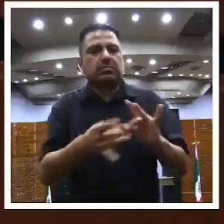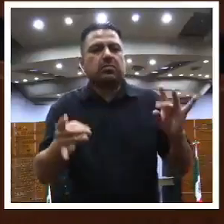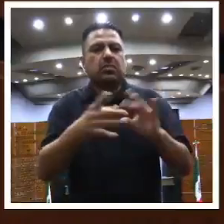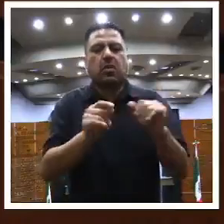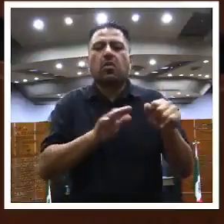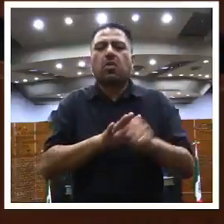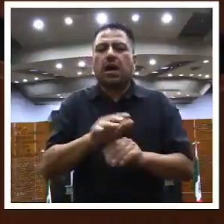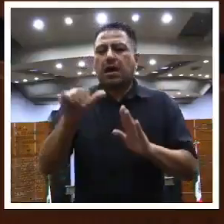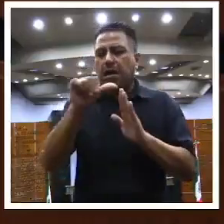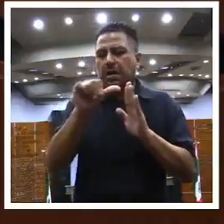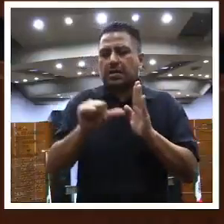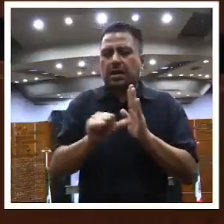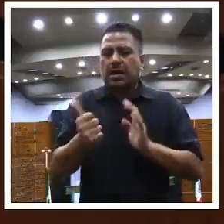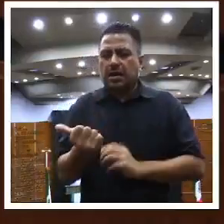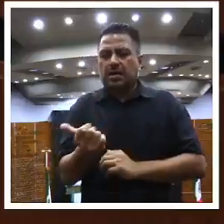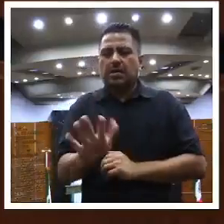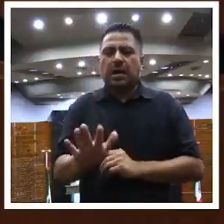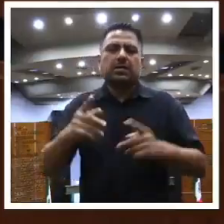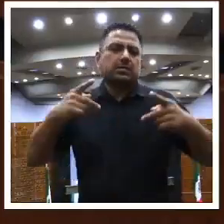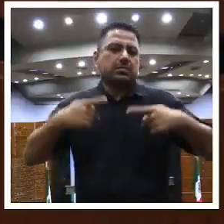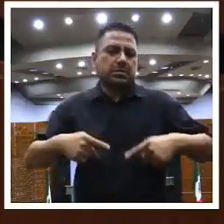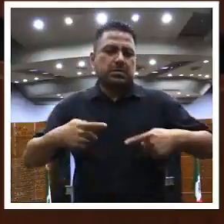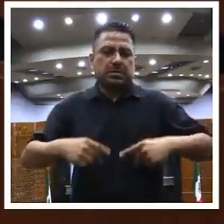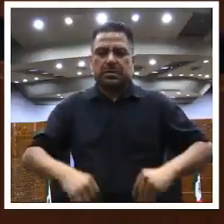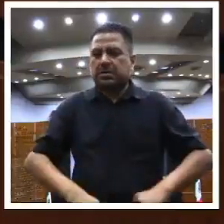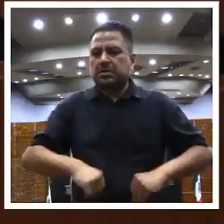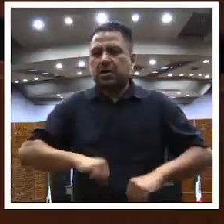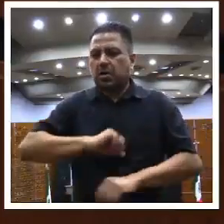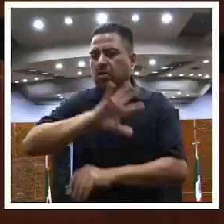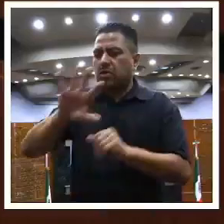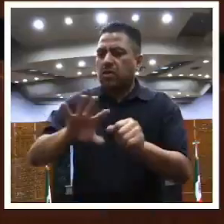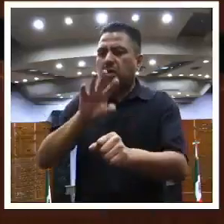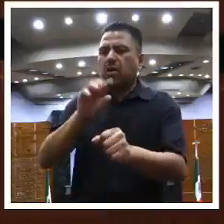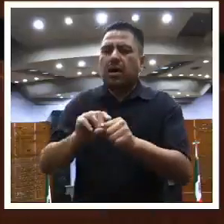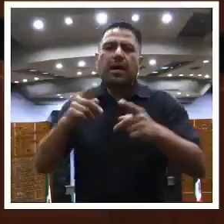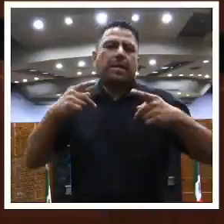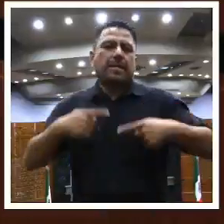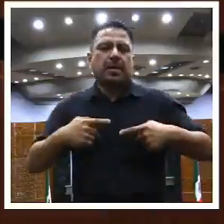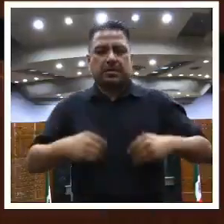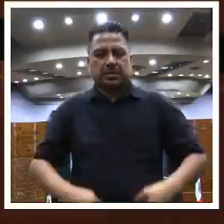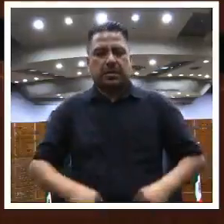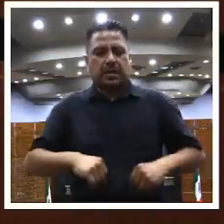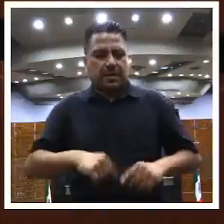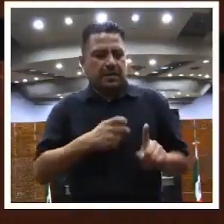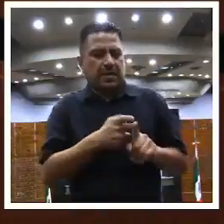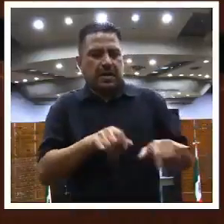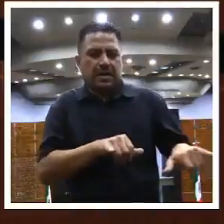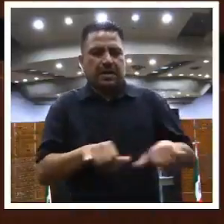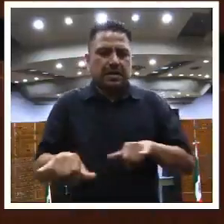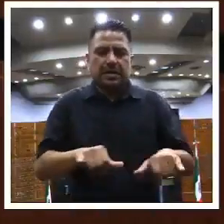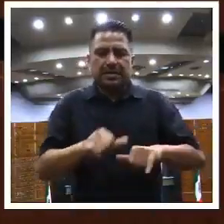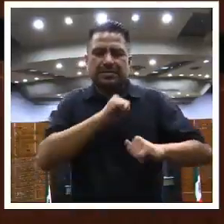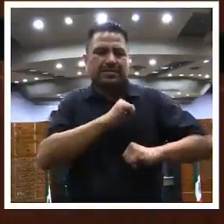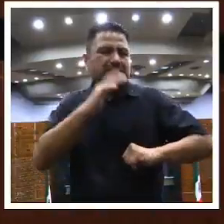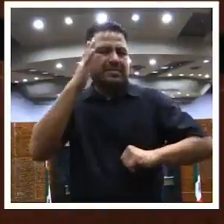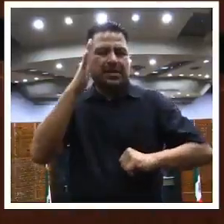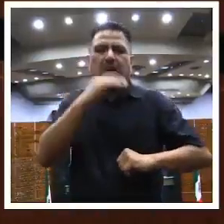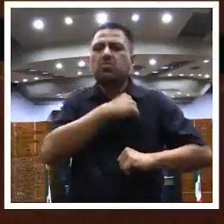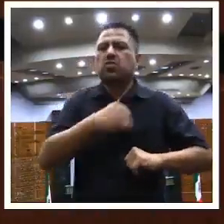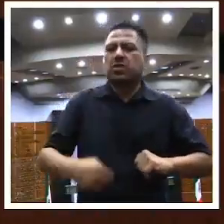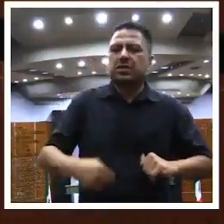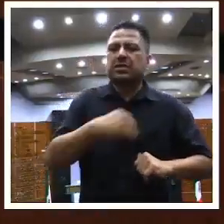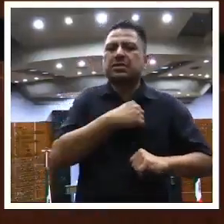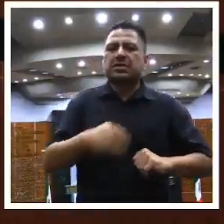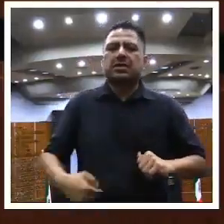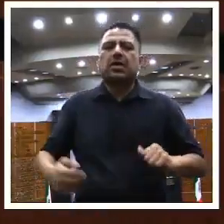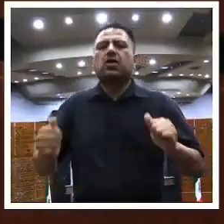siguiente: artículo 10, son habitantes del Estado todas las personas que radiquen en su territorio, los poderes del Estado y los ayuntamientos, en